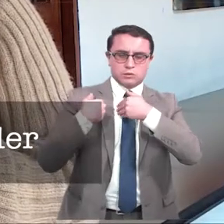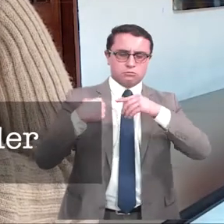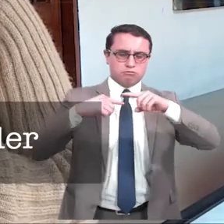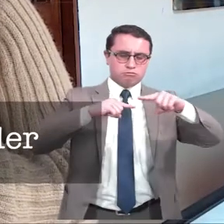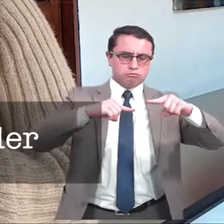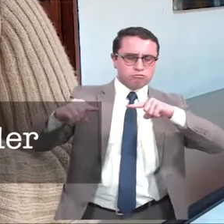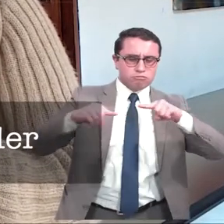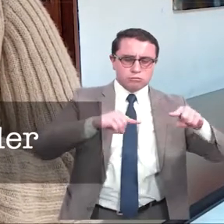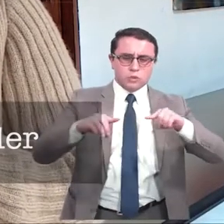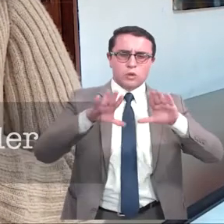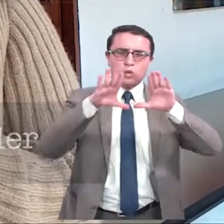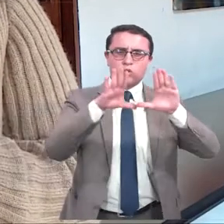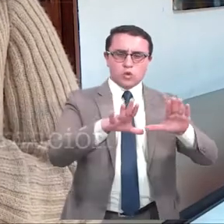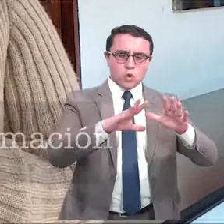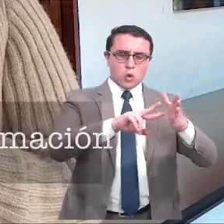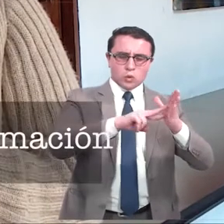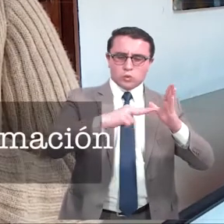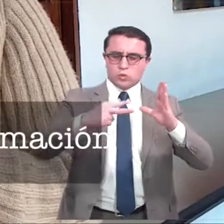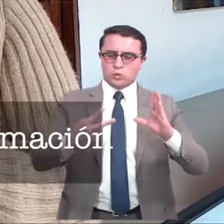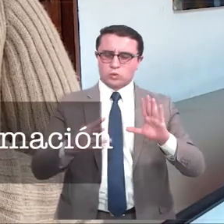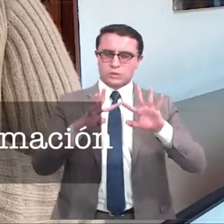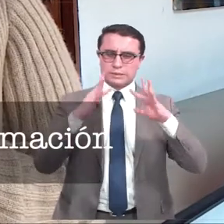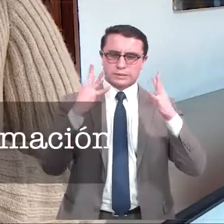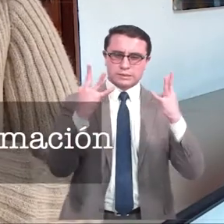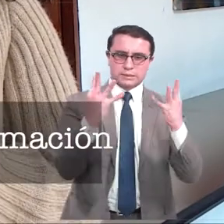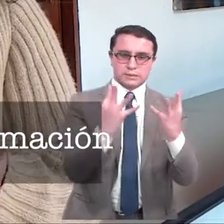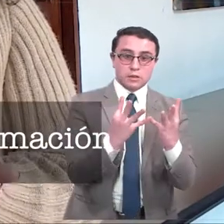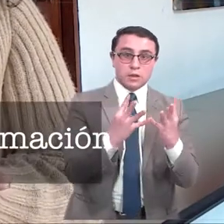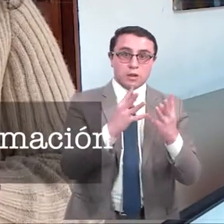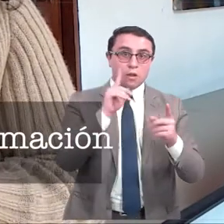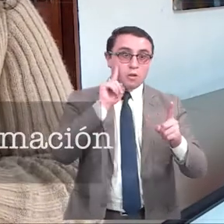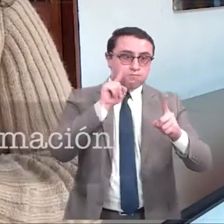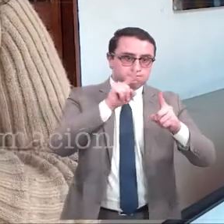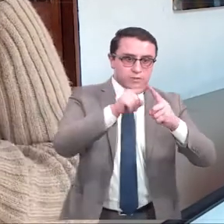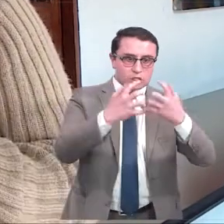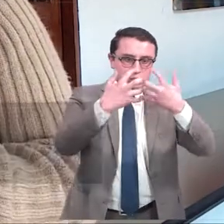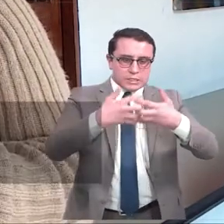para poder atender las necesidades de los sistemas de